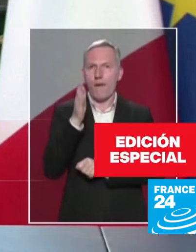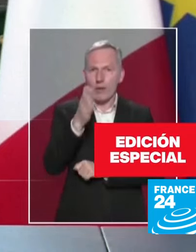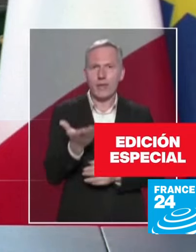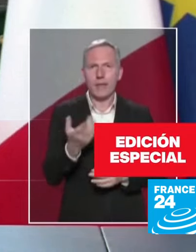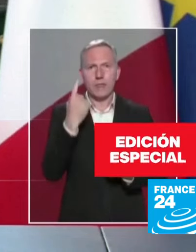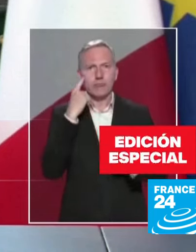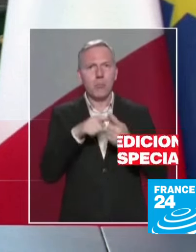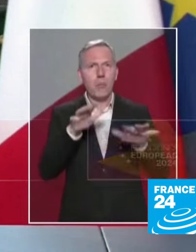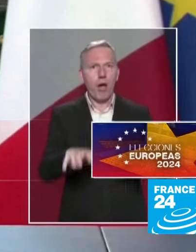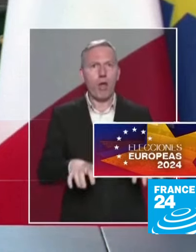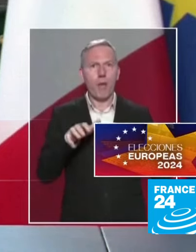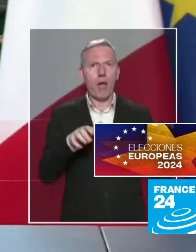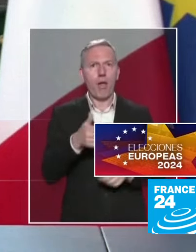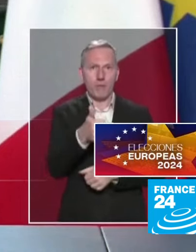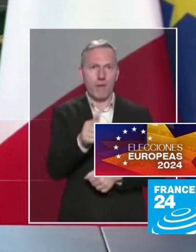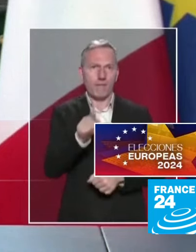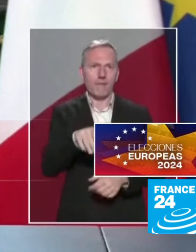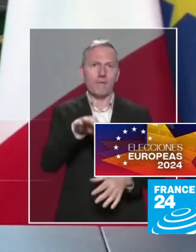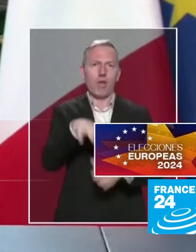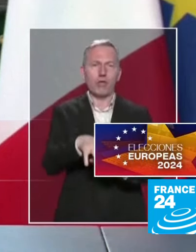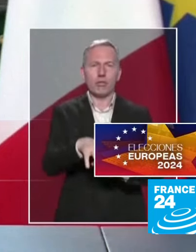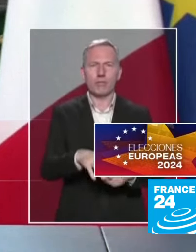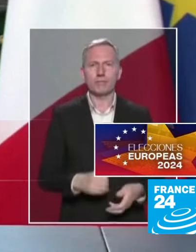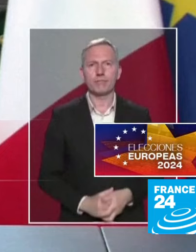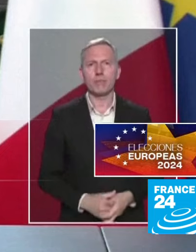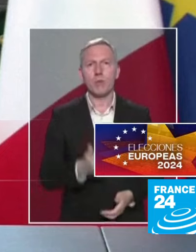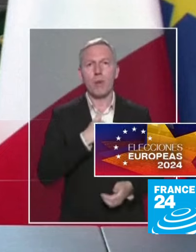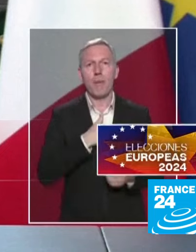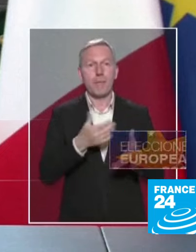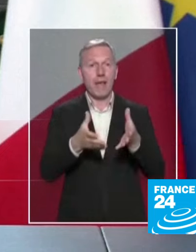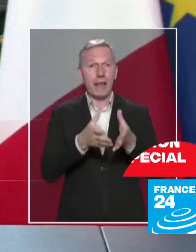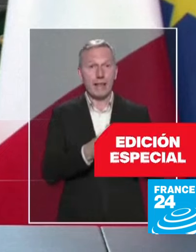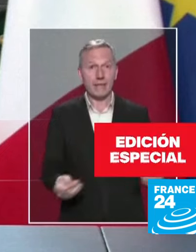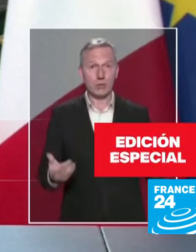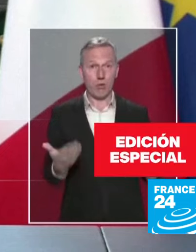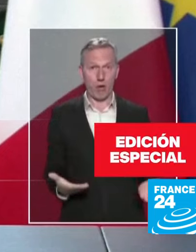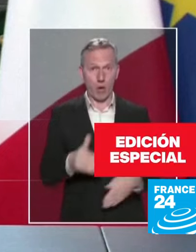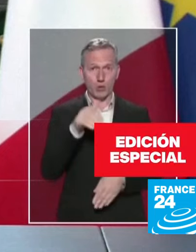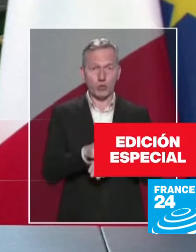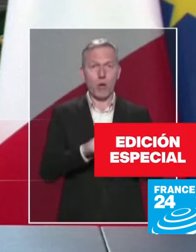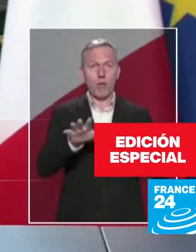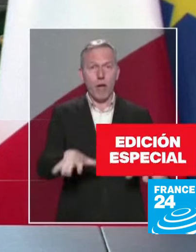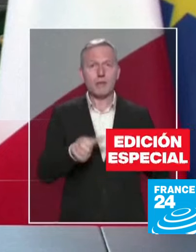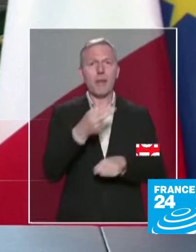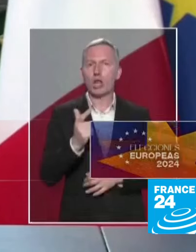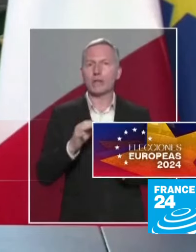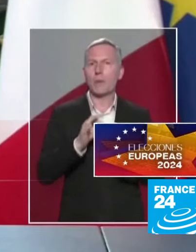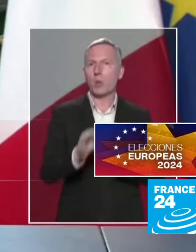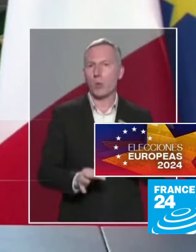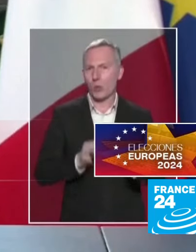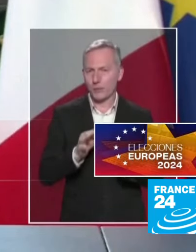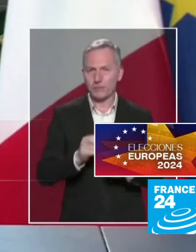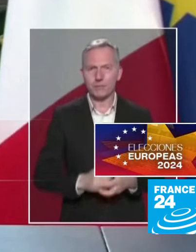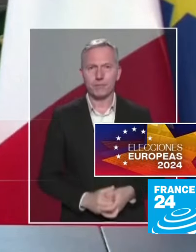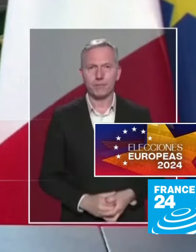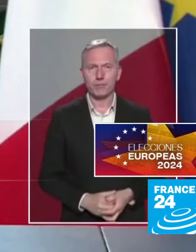a tal bardela en el año 2027 iban a votar nulo porque ya no querían seguir este juego para mí también es una manera del presidente de forzar ese